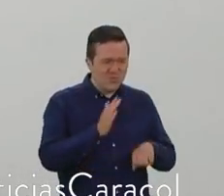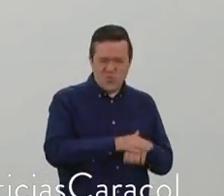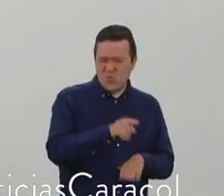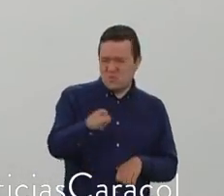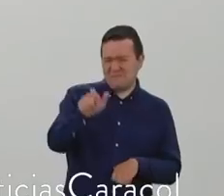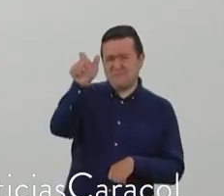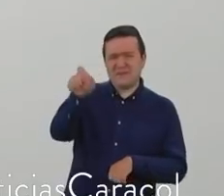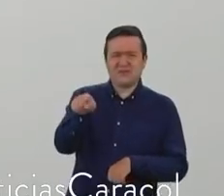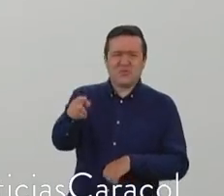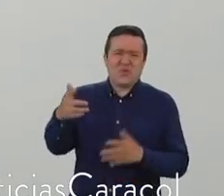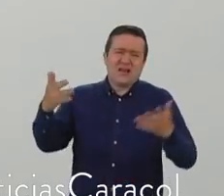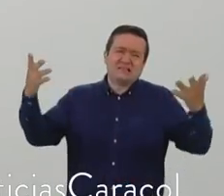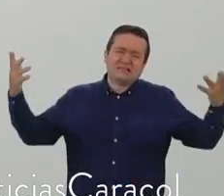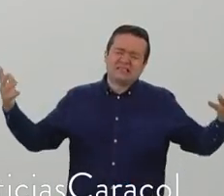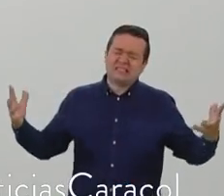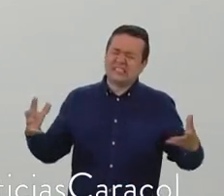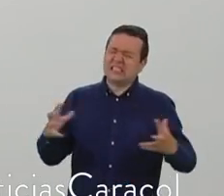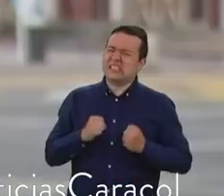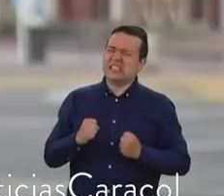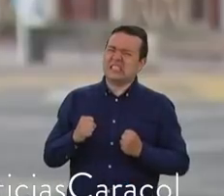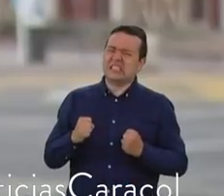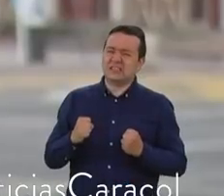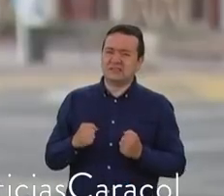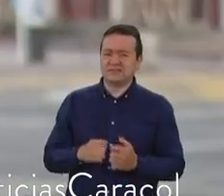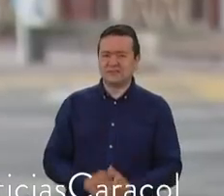miserable como este señor.